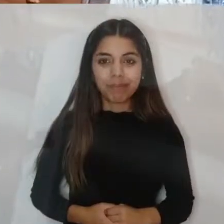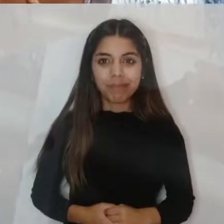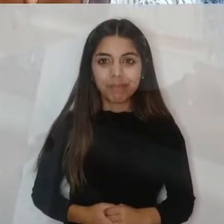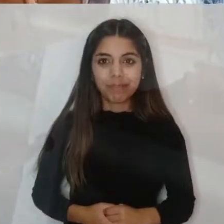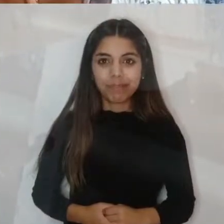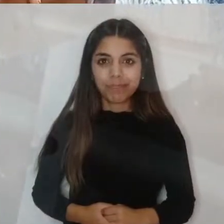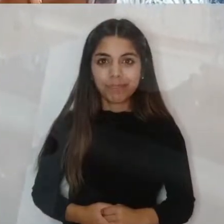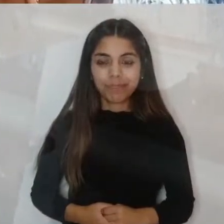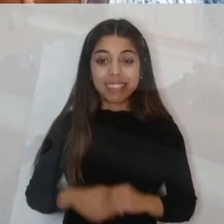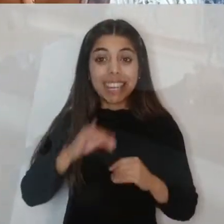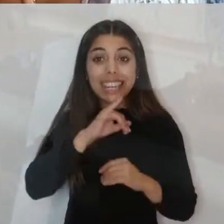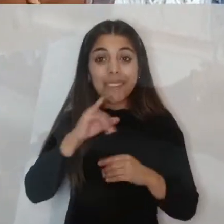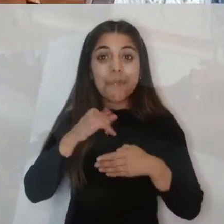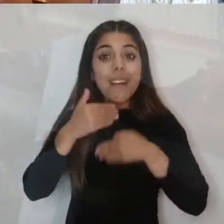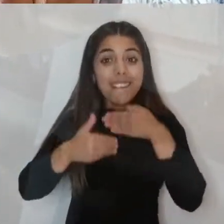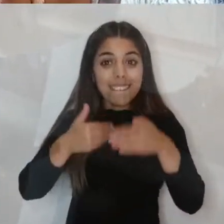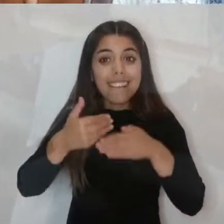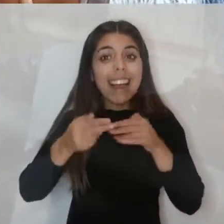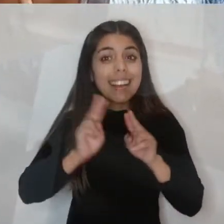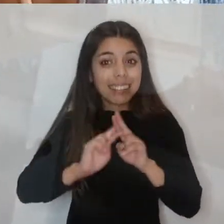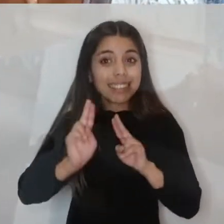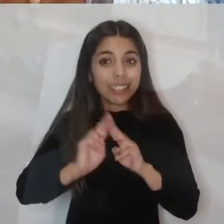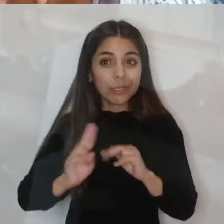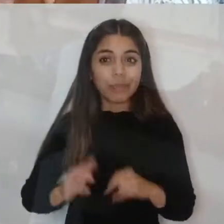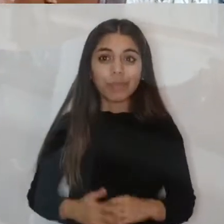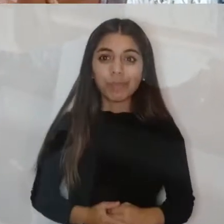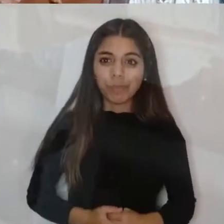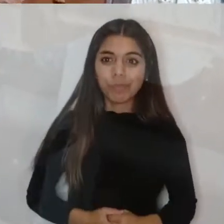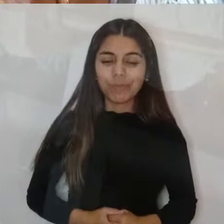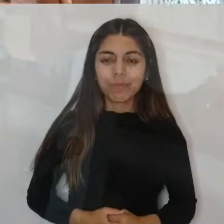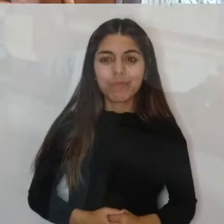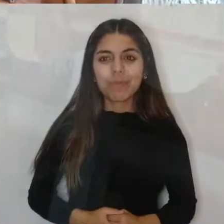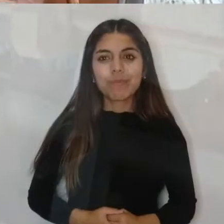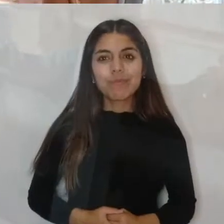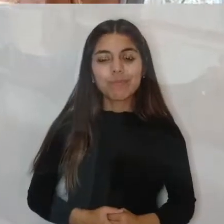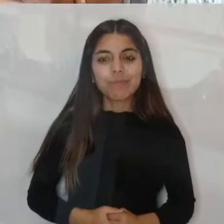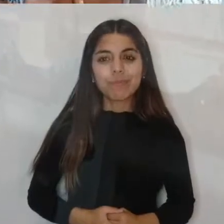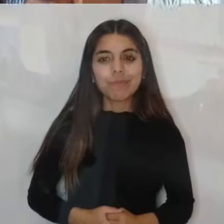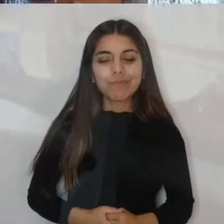al tejido, así. ¿Ves? Aquí empiezo a hacer